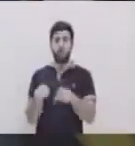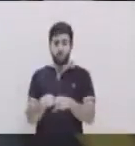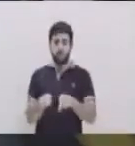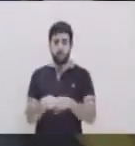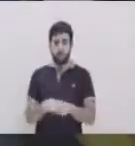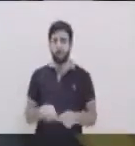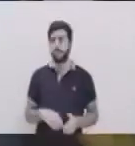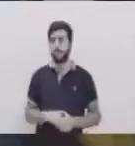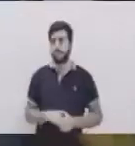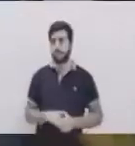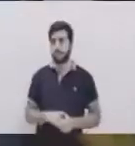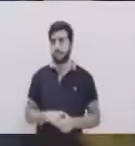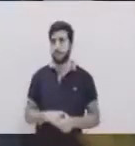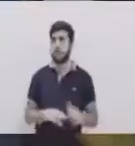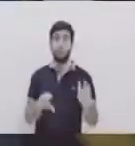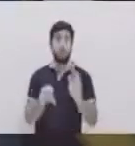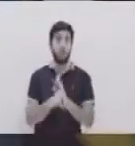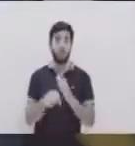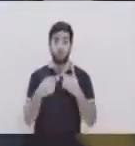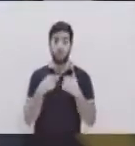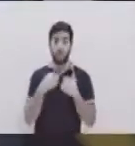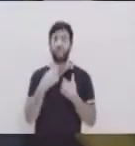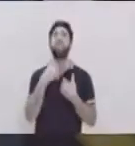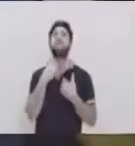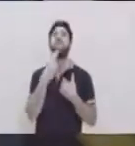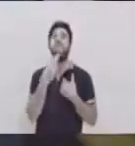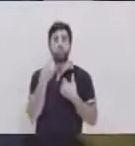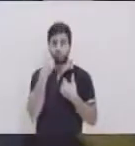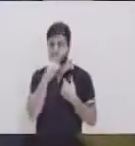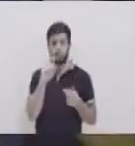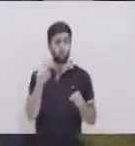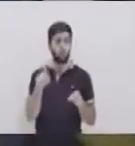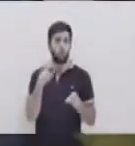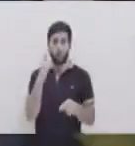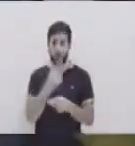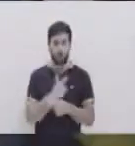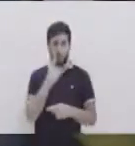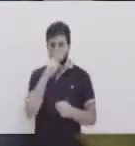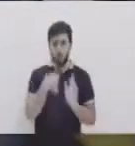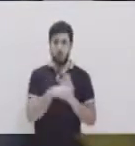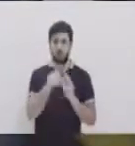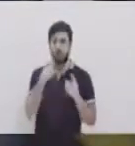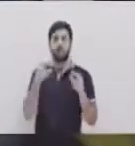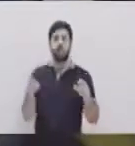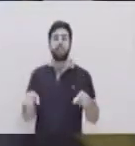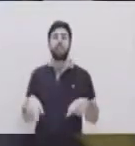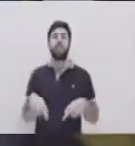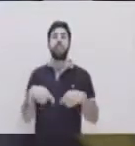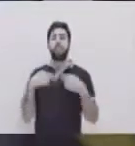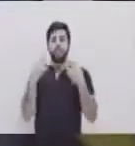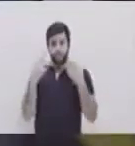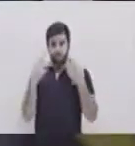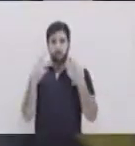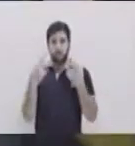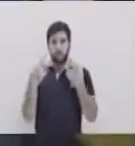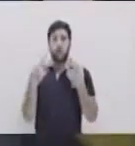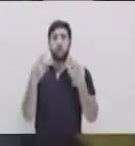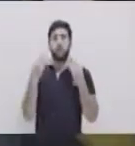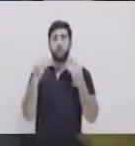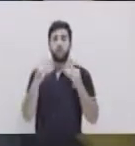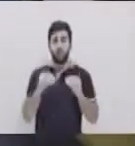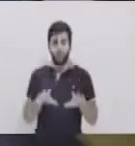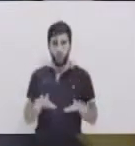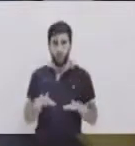nosotros no colocamos correctamente la voz. El ejemplo. Siempre inhalamos por la nariz y al exhalar